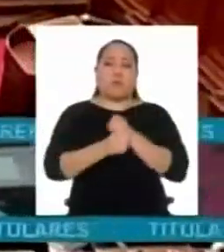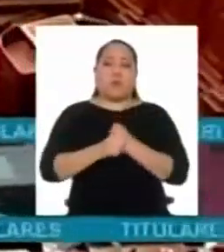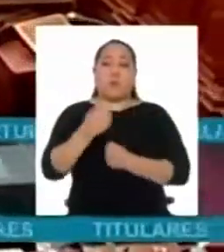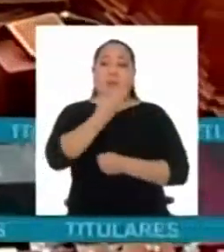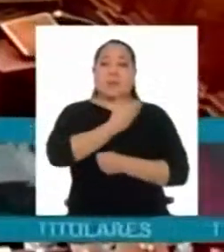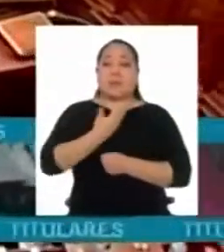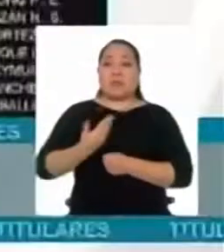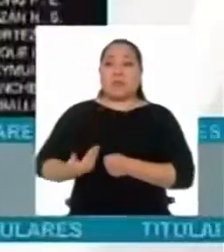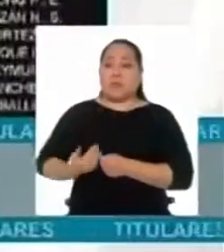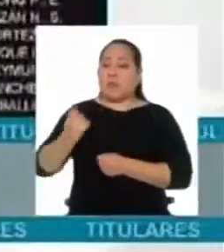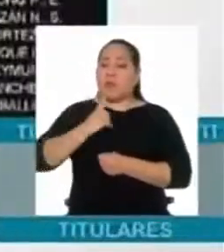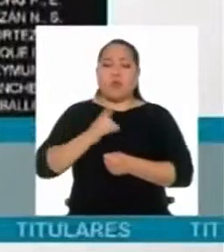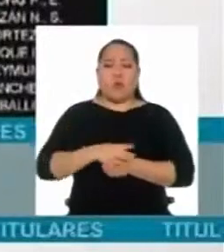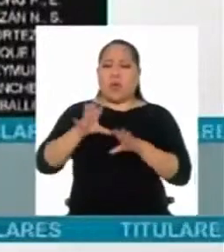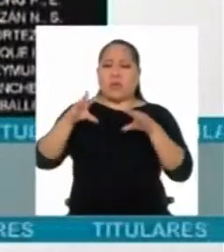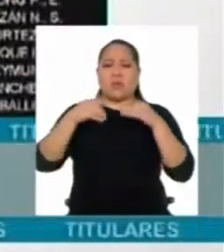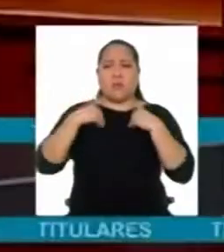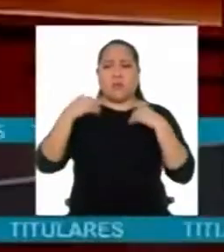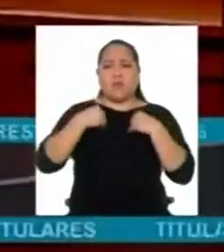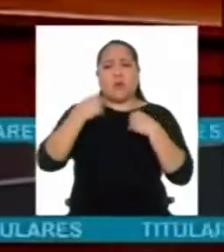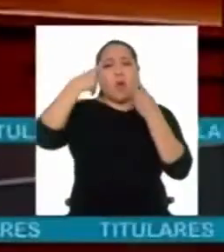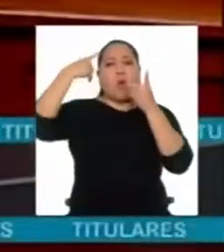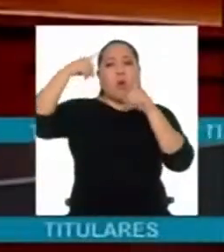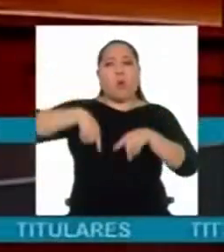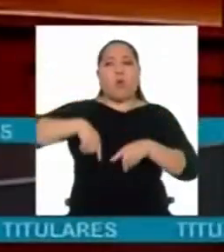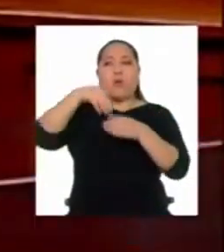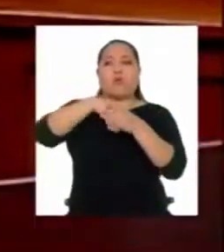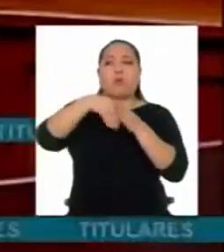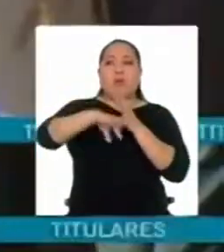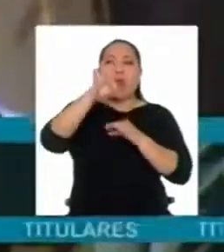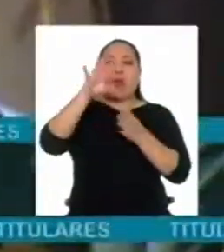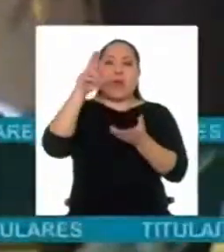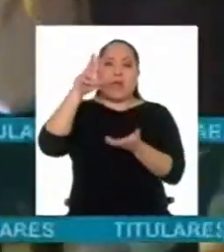Acción Popular vote a favor de la investidura.